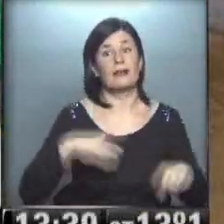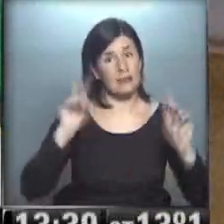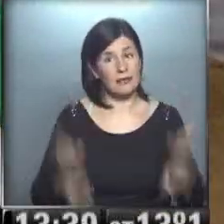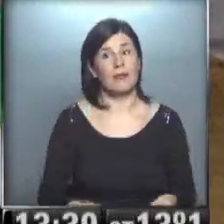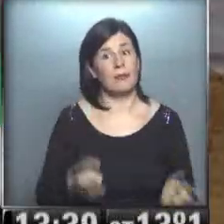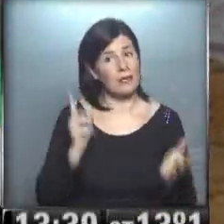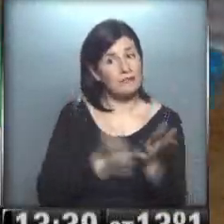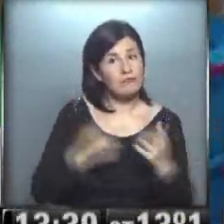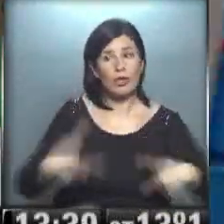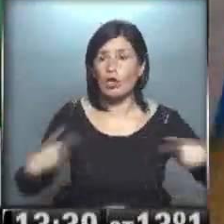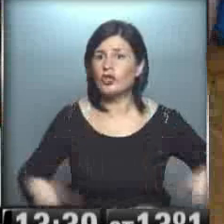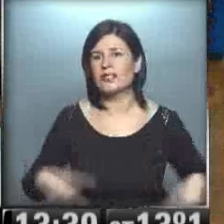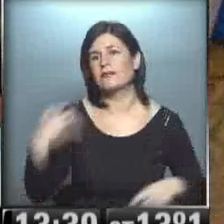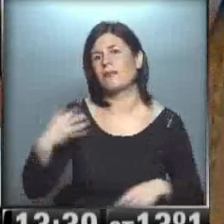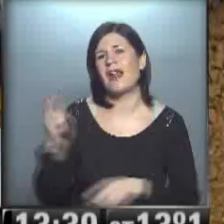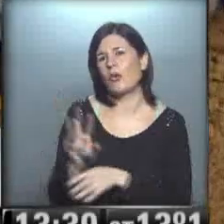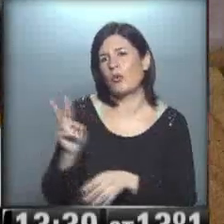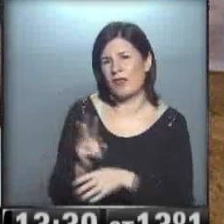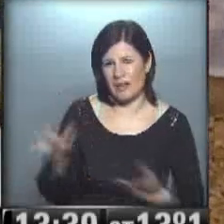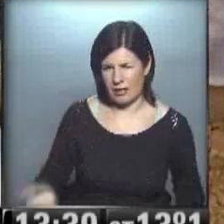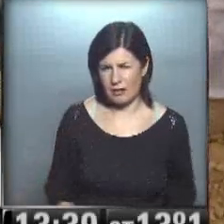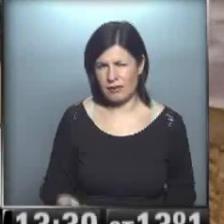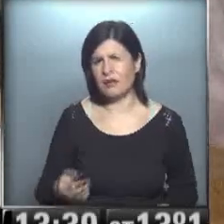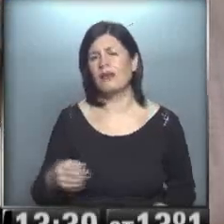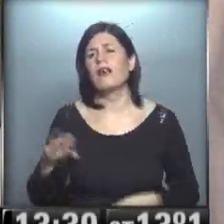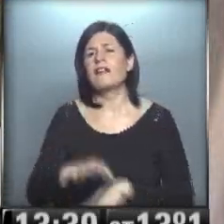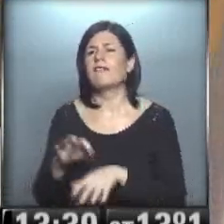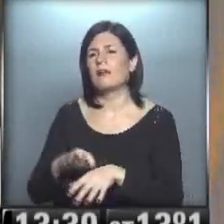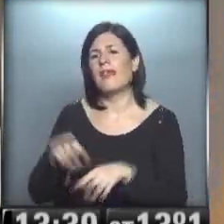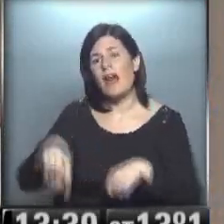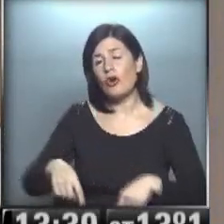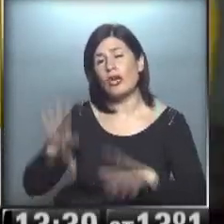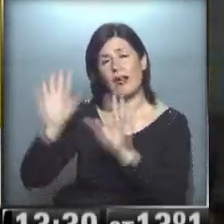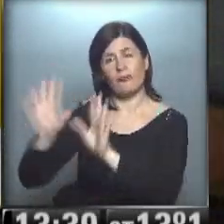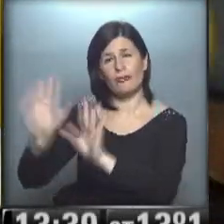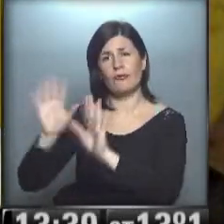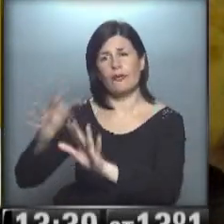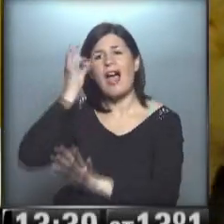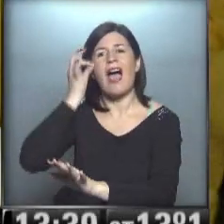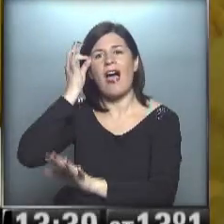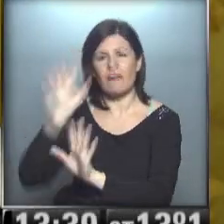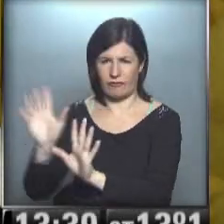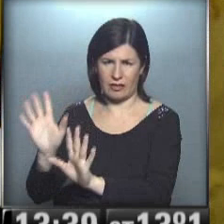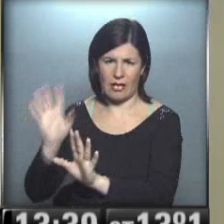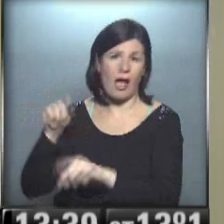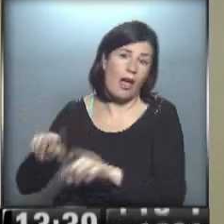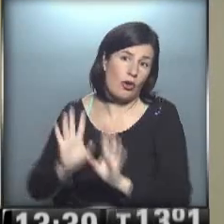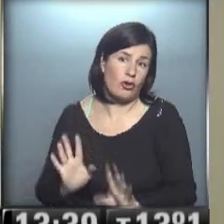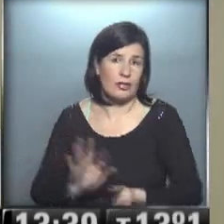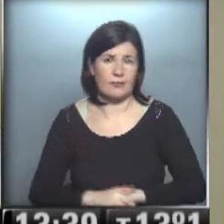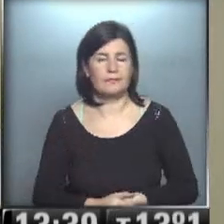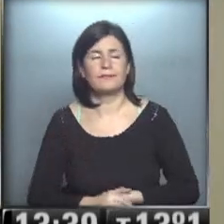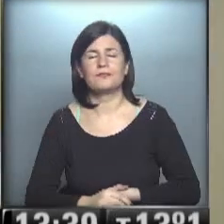de seguridad, aunque la enfermedad por el momento está circunscripta a África. El sentido de esta